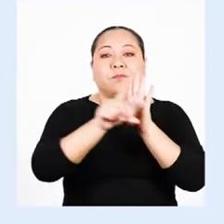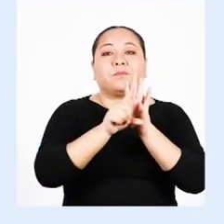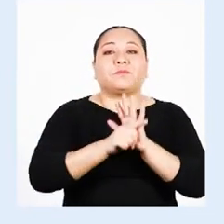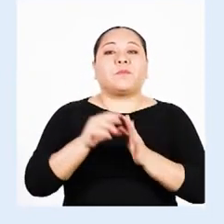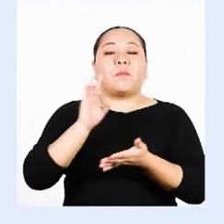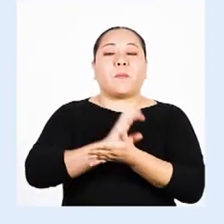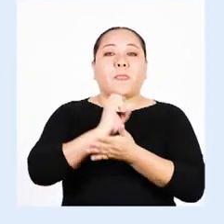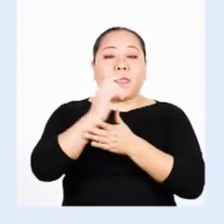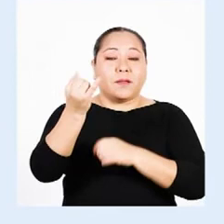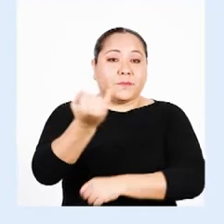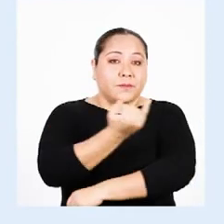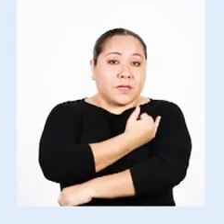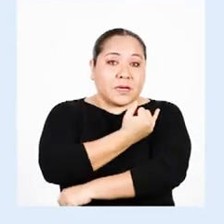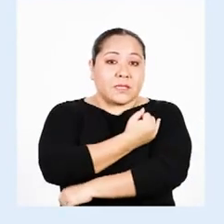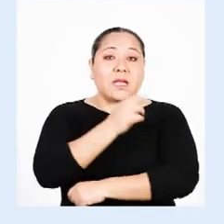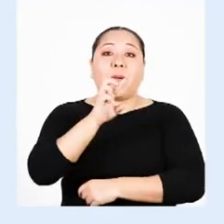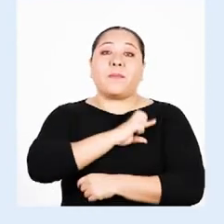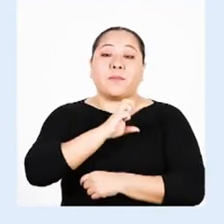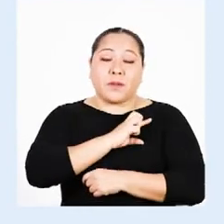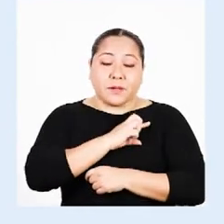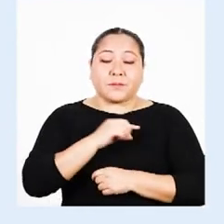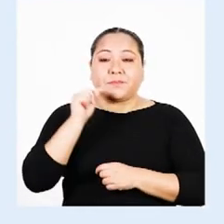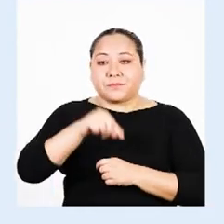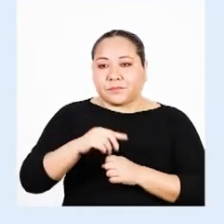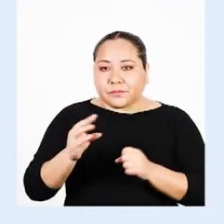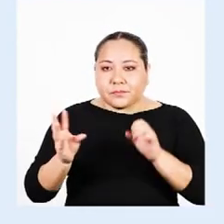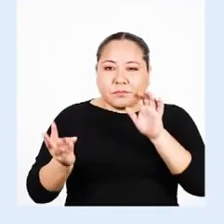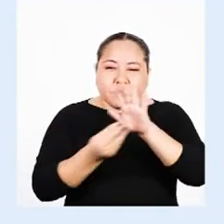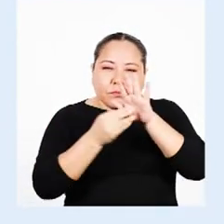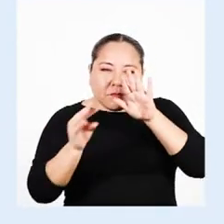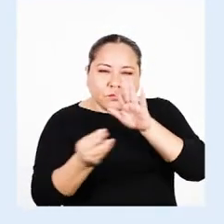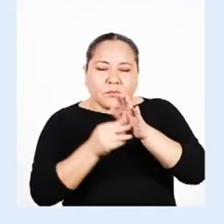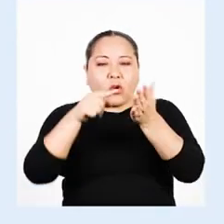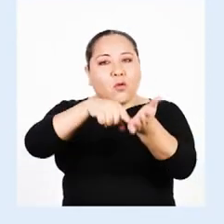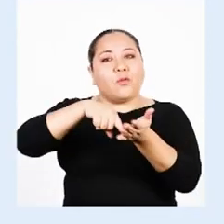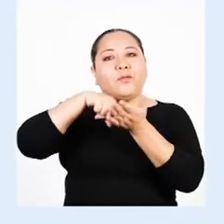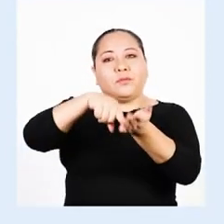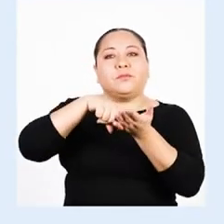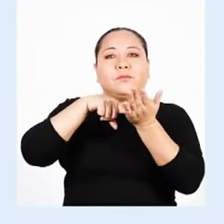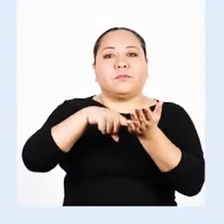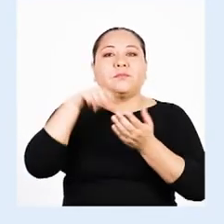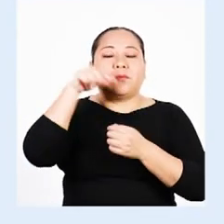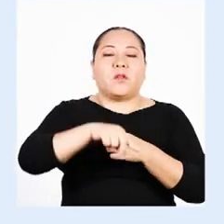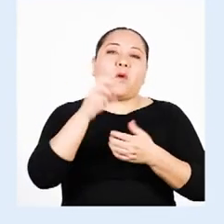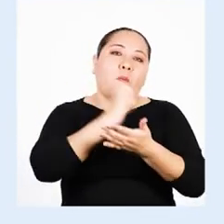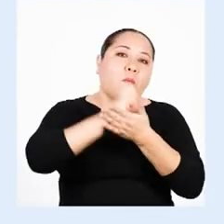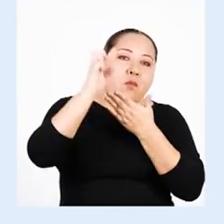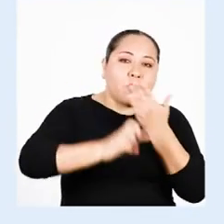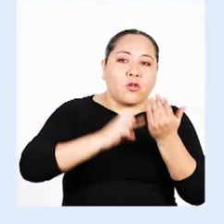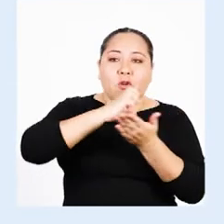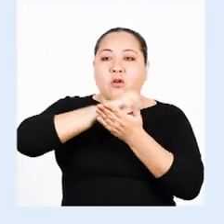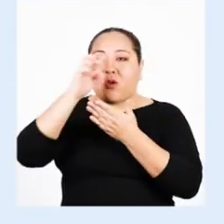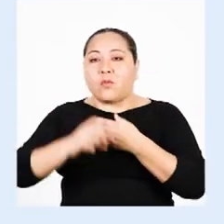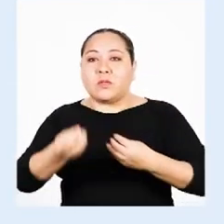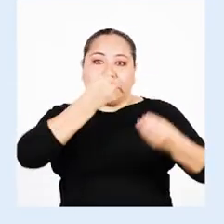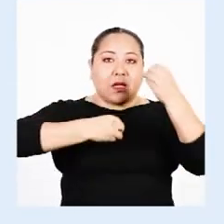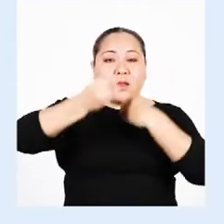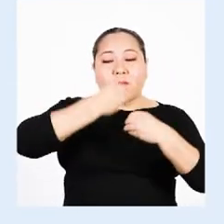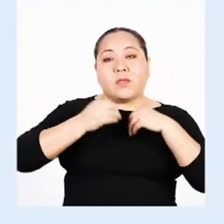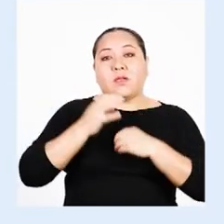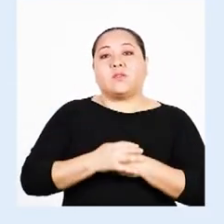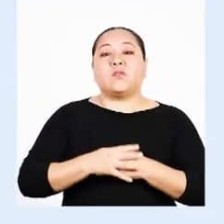ley. En la educación inicial y primaria se complementa obligatoriamente con programas